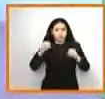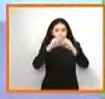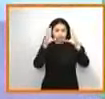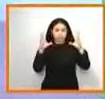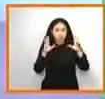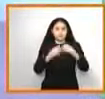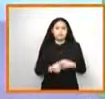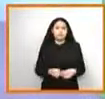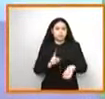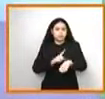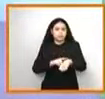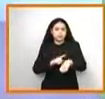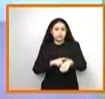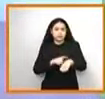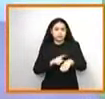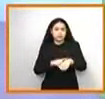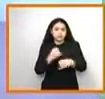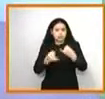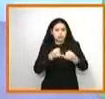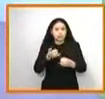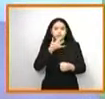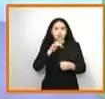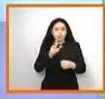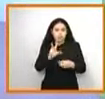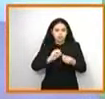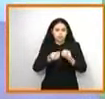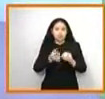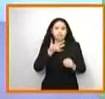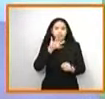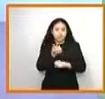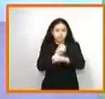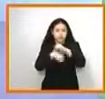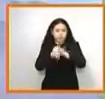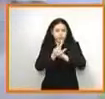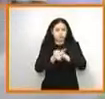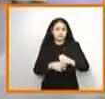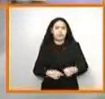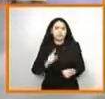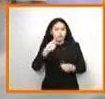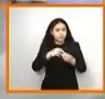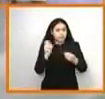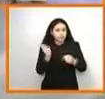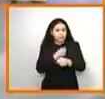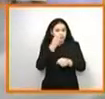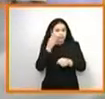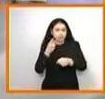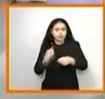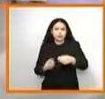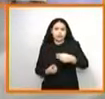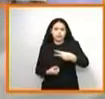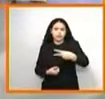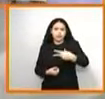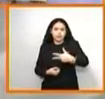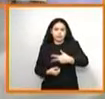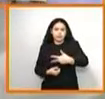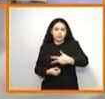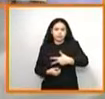ahora vamos a pegarle a su suerte con sus tres números favoritos de Pega 3. Primer número favorecido.